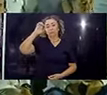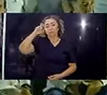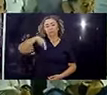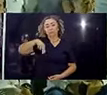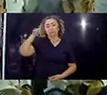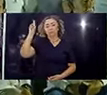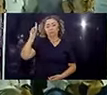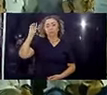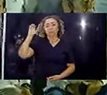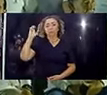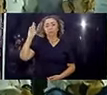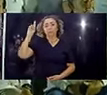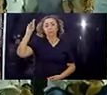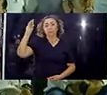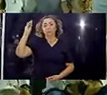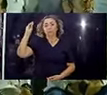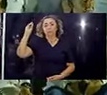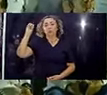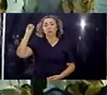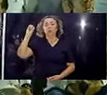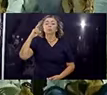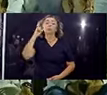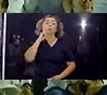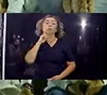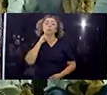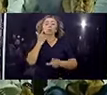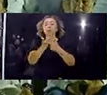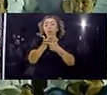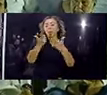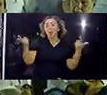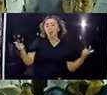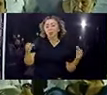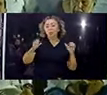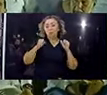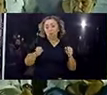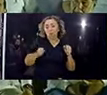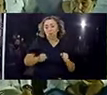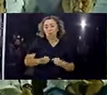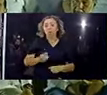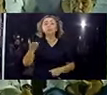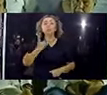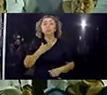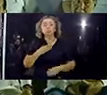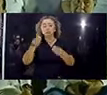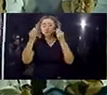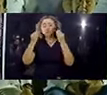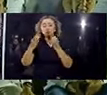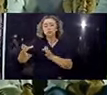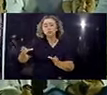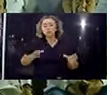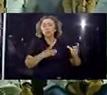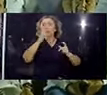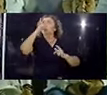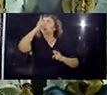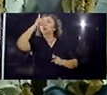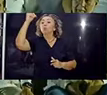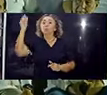y seguras iluminamos las calles como si fuera de día